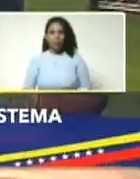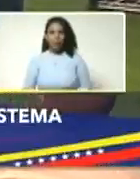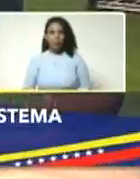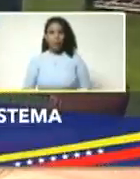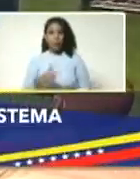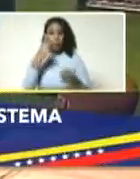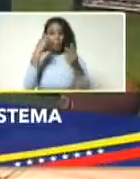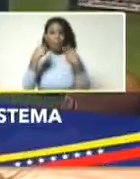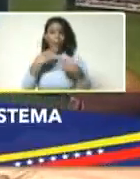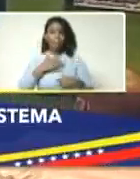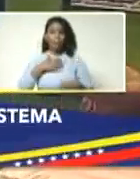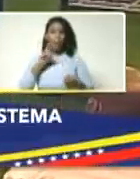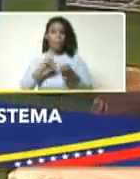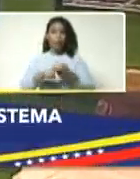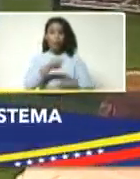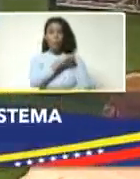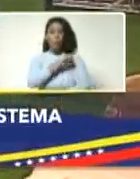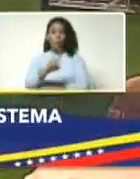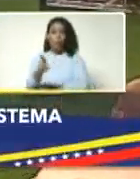Mira, Silvia me mandó